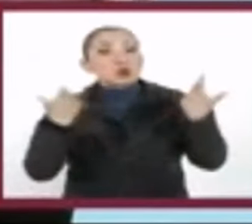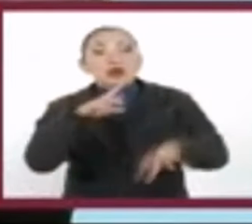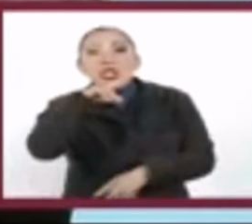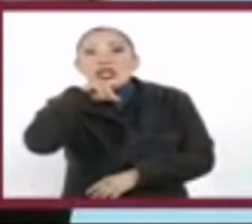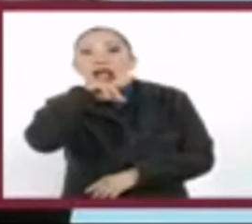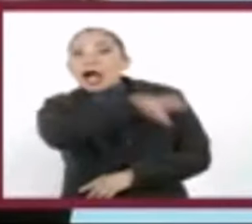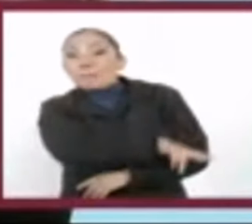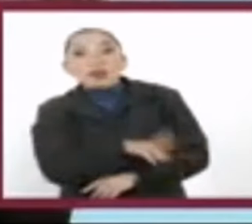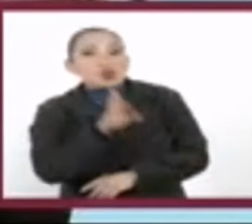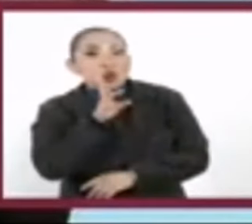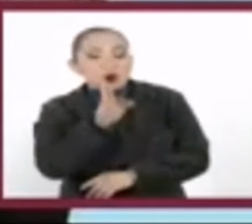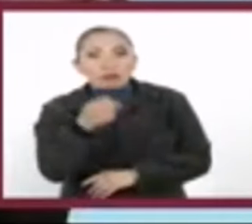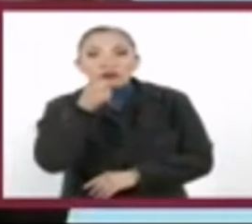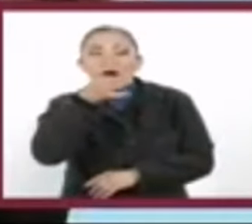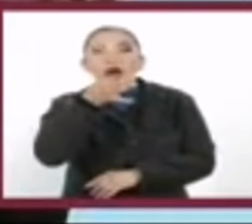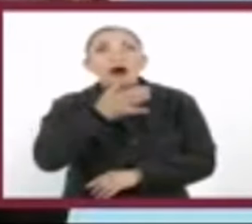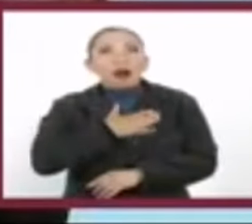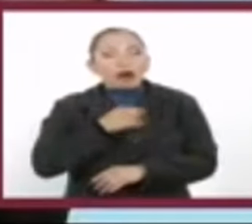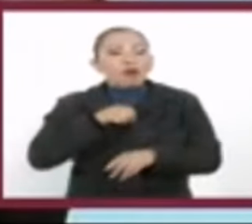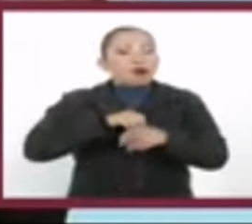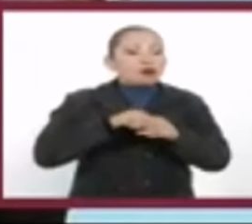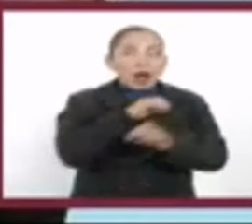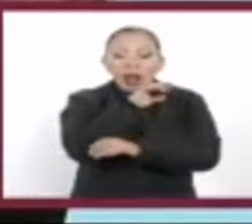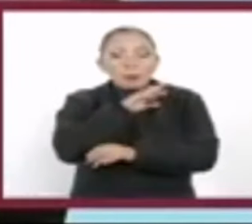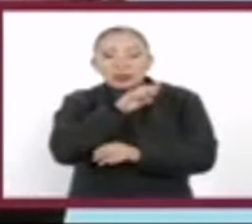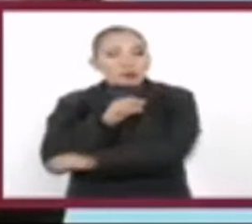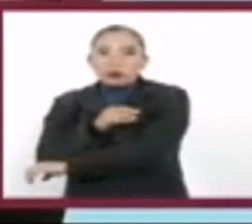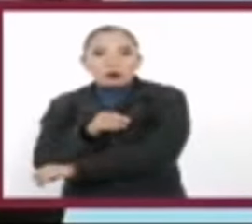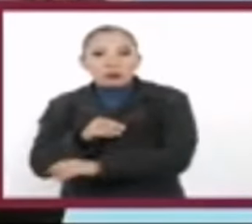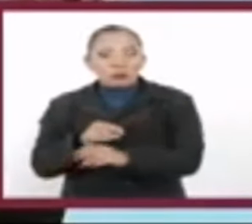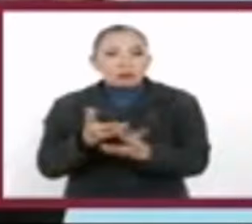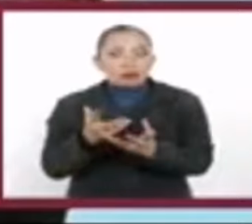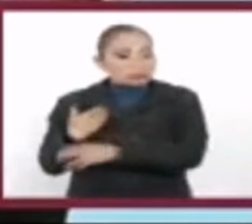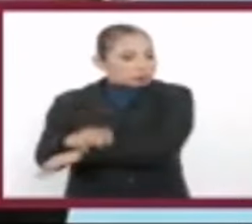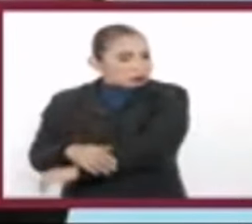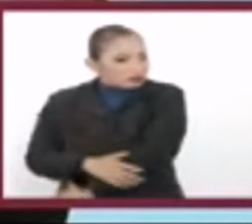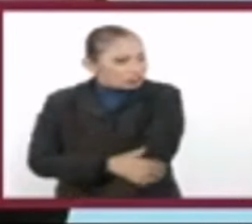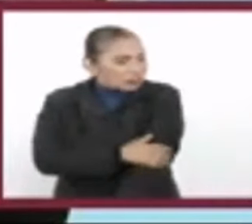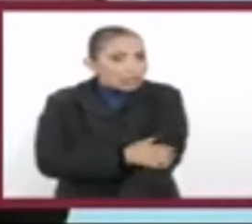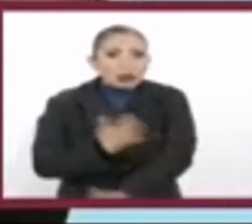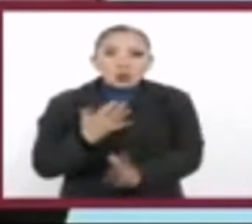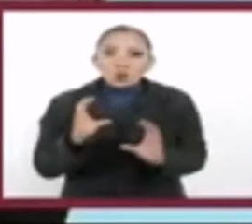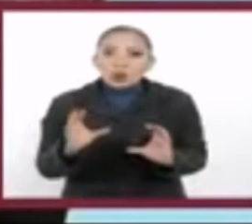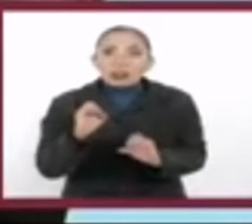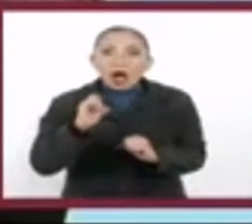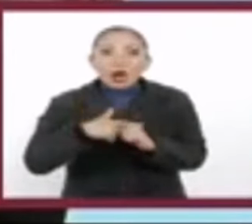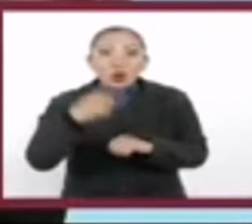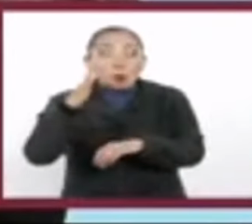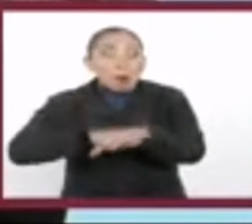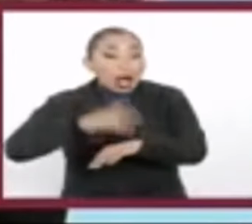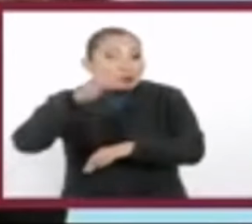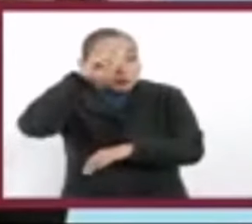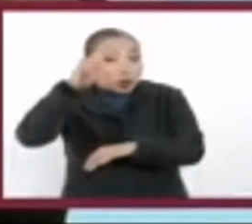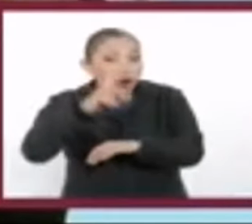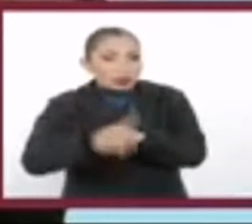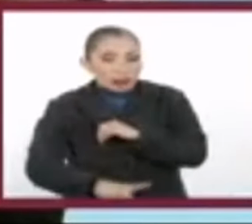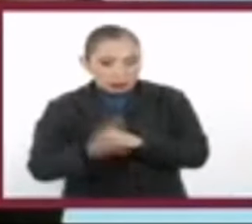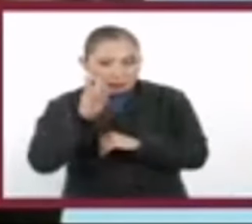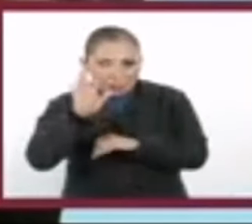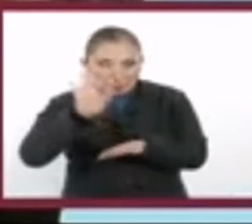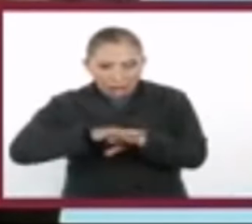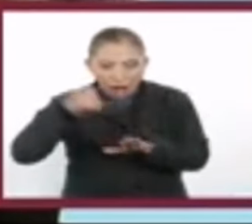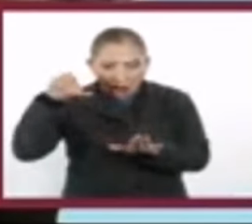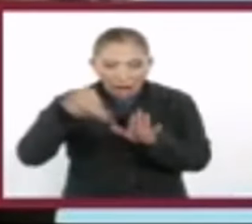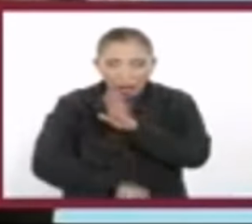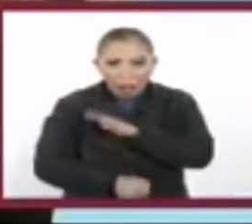la rapidez de respuestas que se producen de manera instantánea y que nos protegen de daños mayores. Veamos